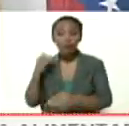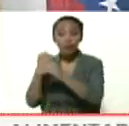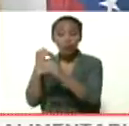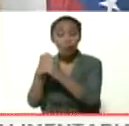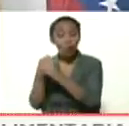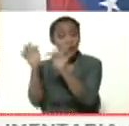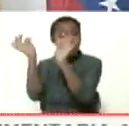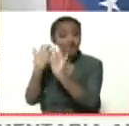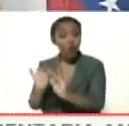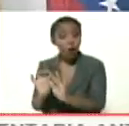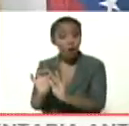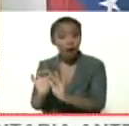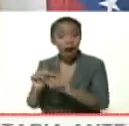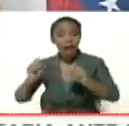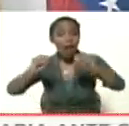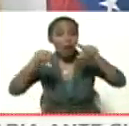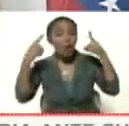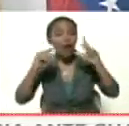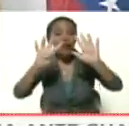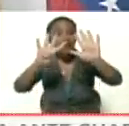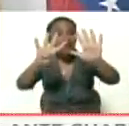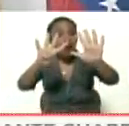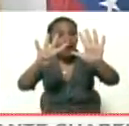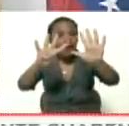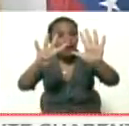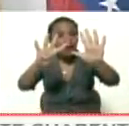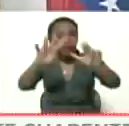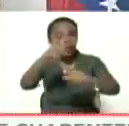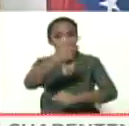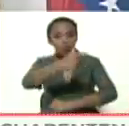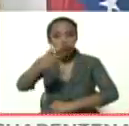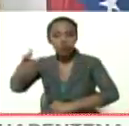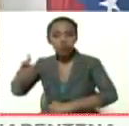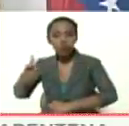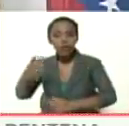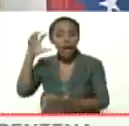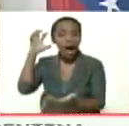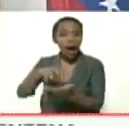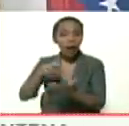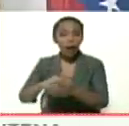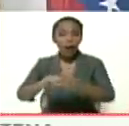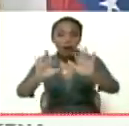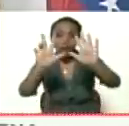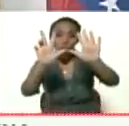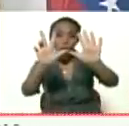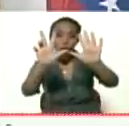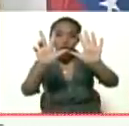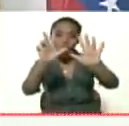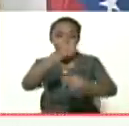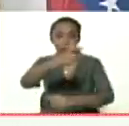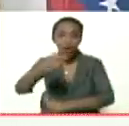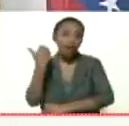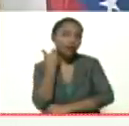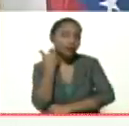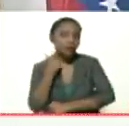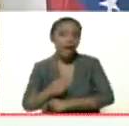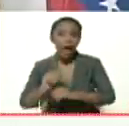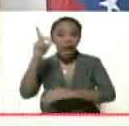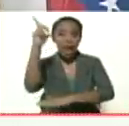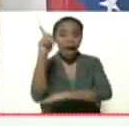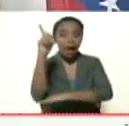Igualmente en La Guaira, 9 casos. En Aragua, 8 casos. En